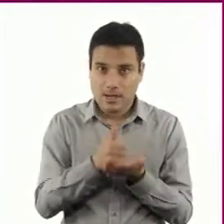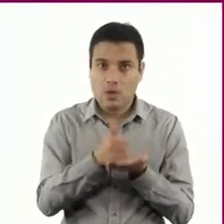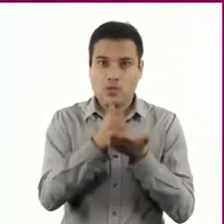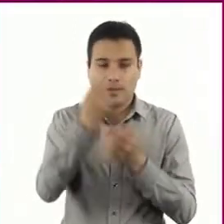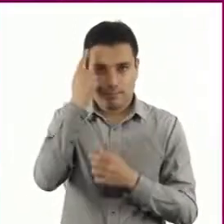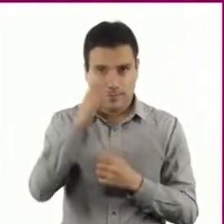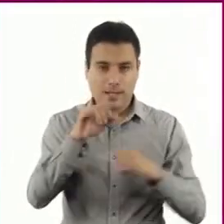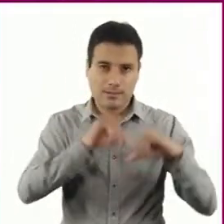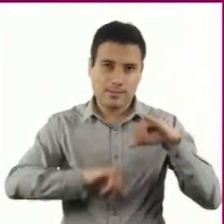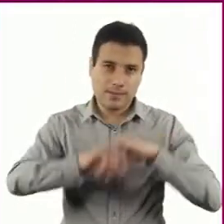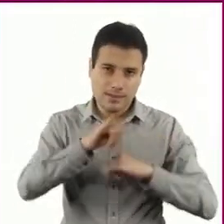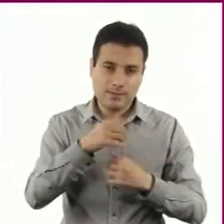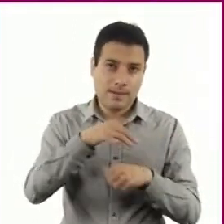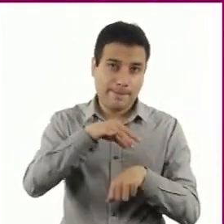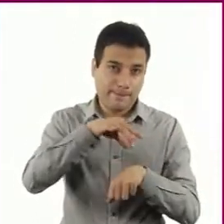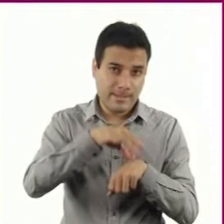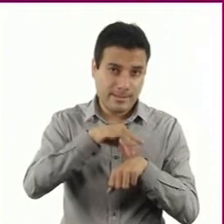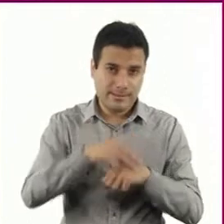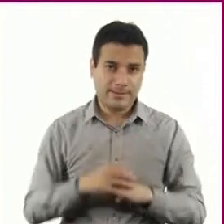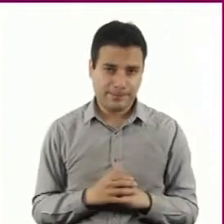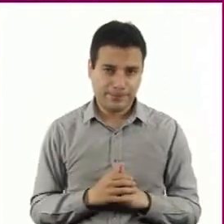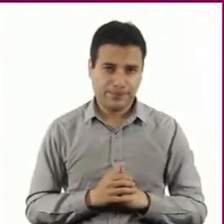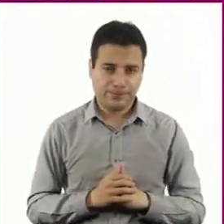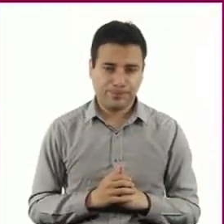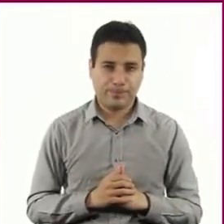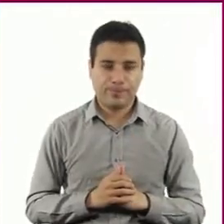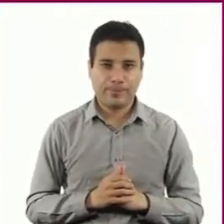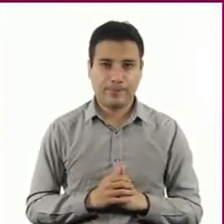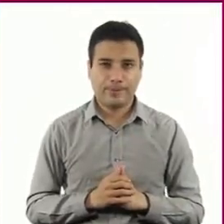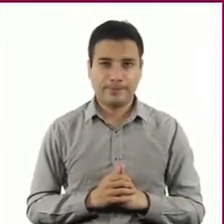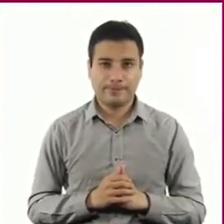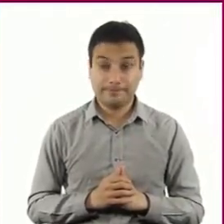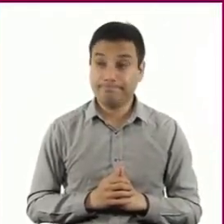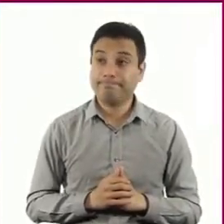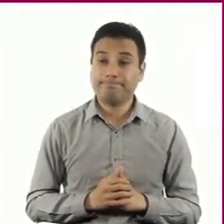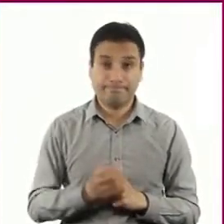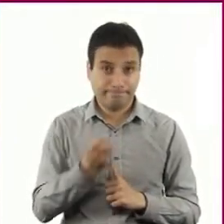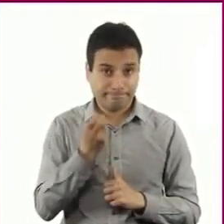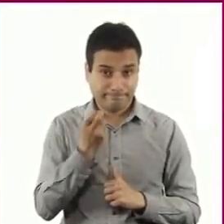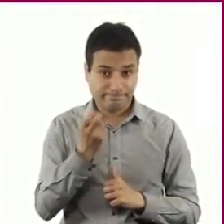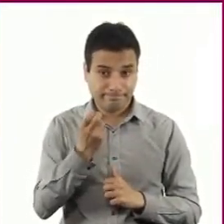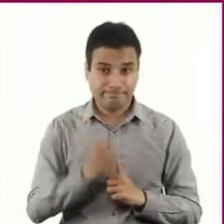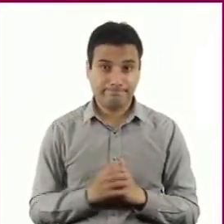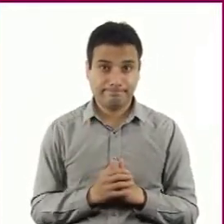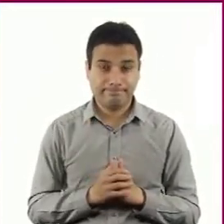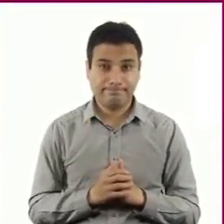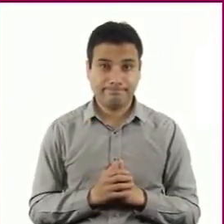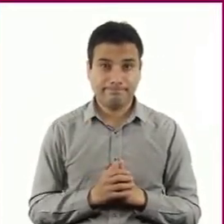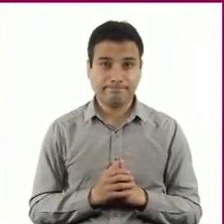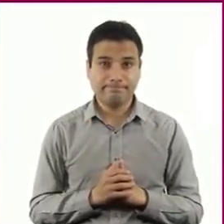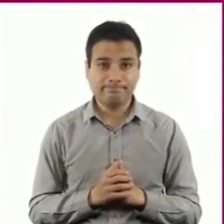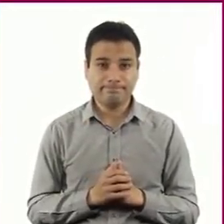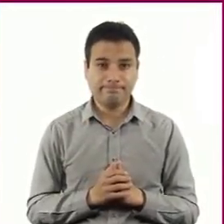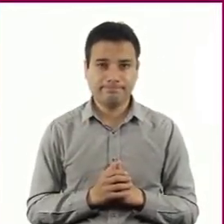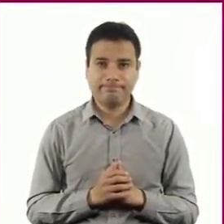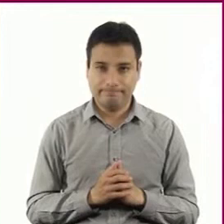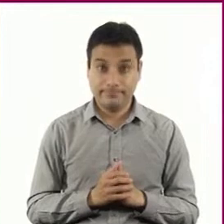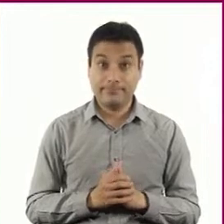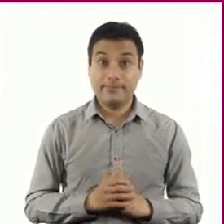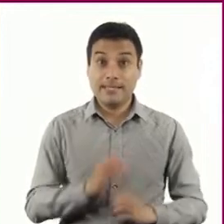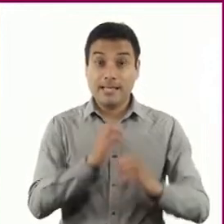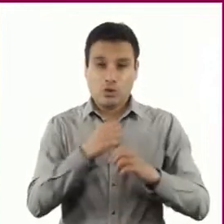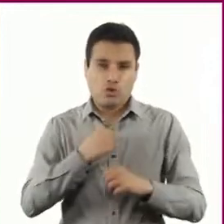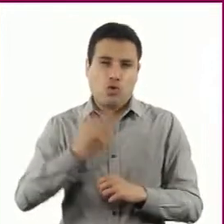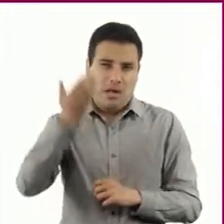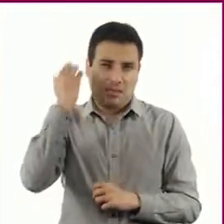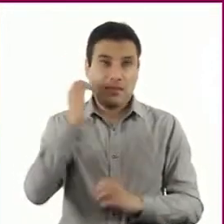ciencia y en la medicina, por citar dos ejemplos. Así es, profesor. En alguna ocasión, a través de un telescopio, pude